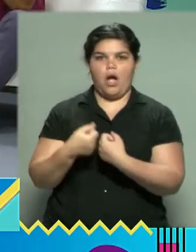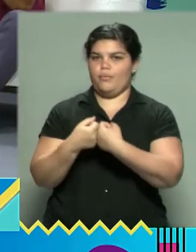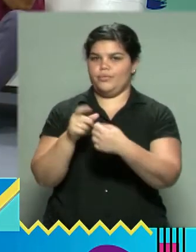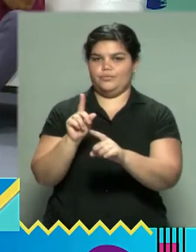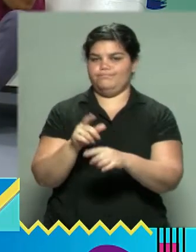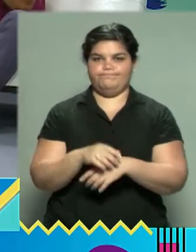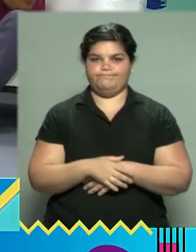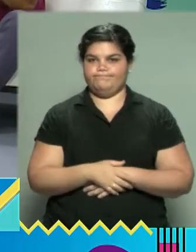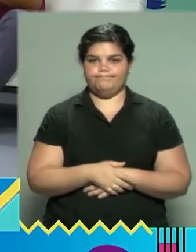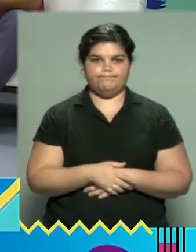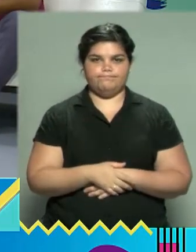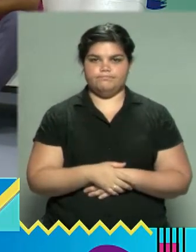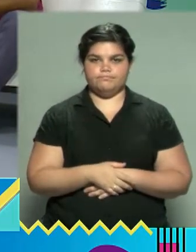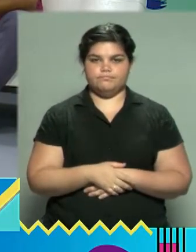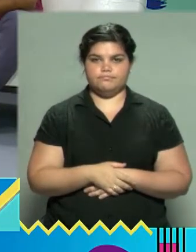porque